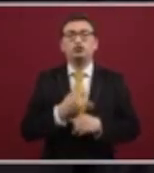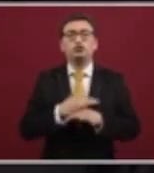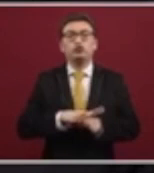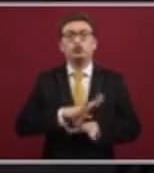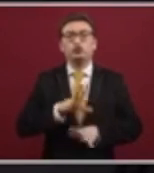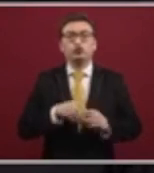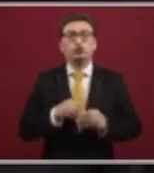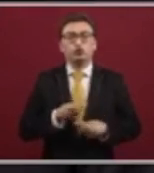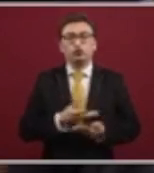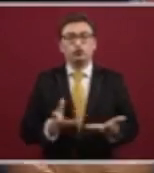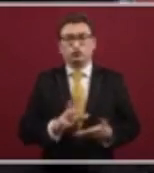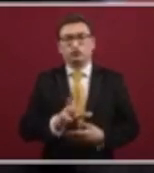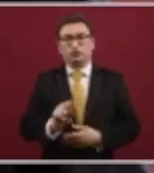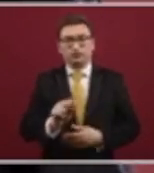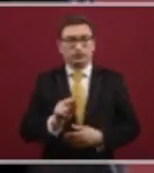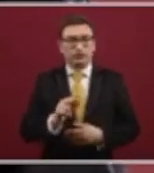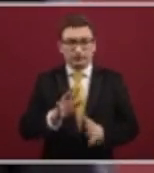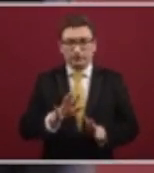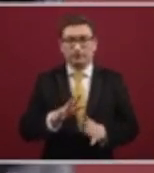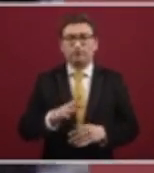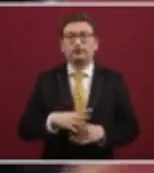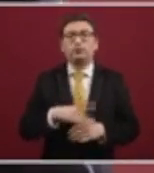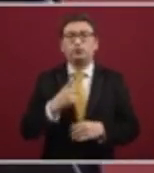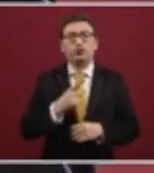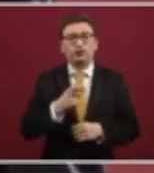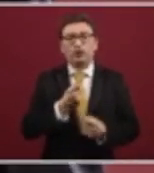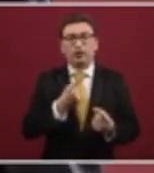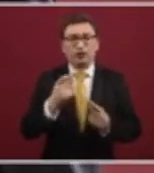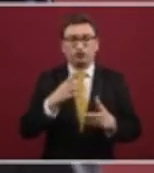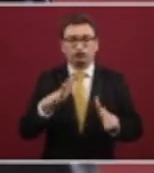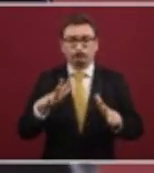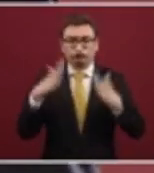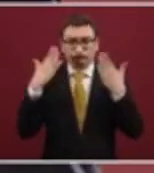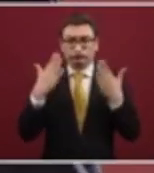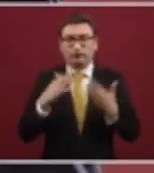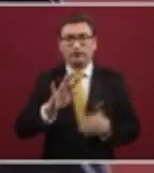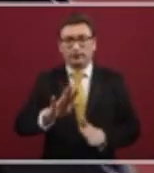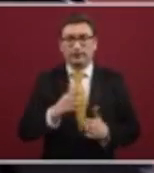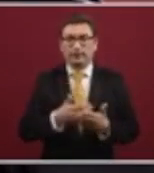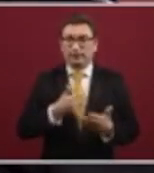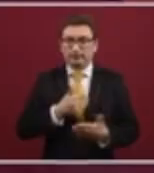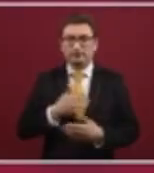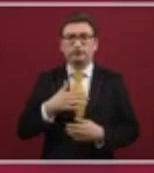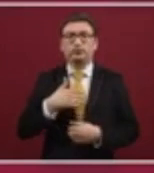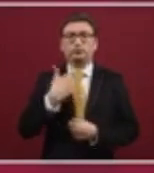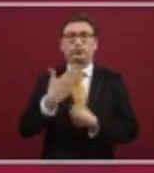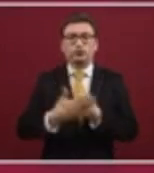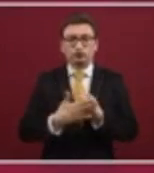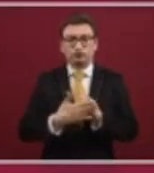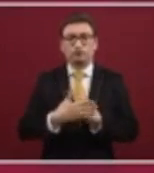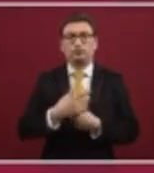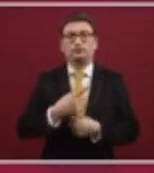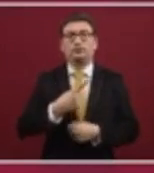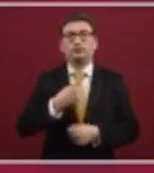yo, lo que pasa es que se adelantan las cosas, quiero informar el día primero de